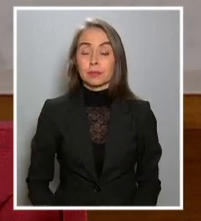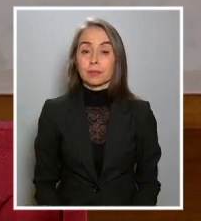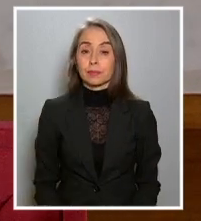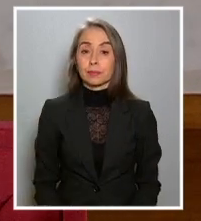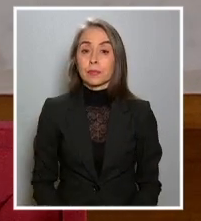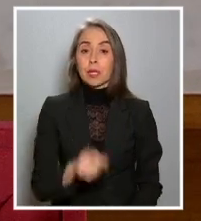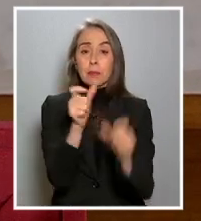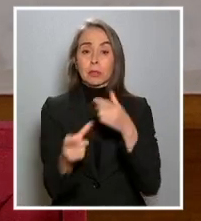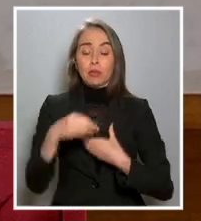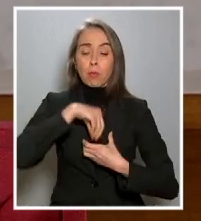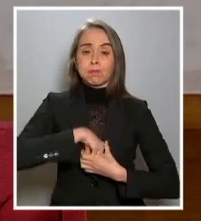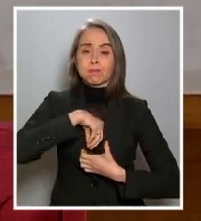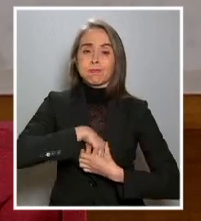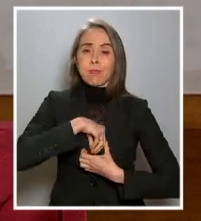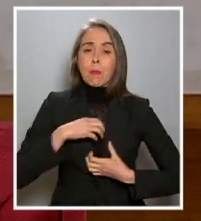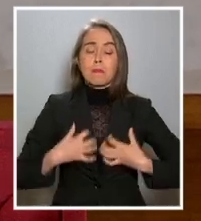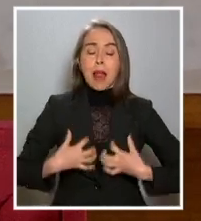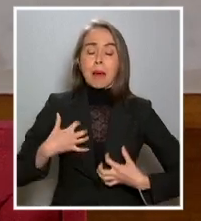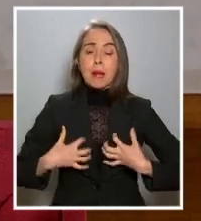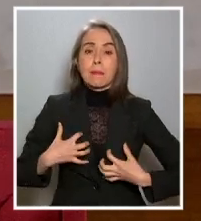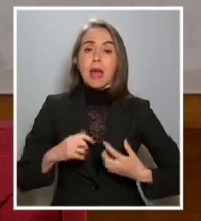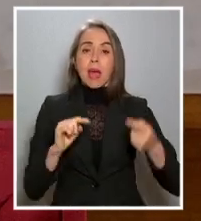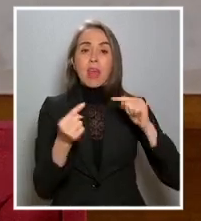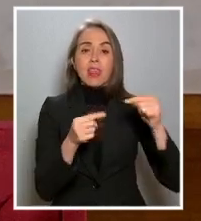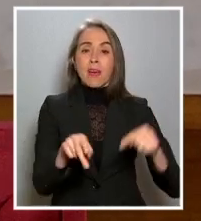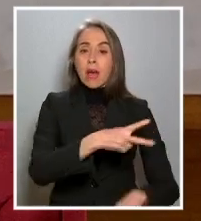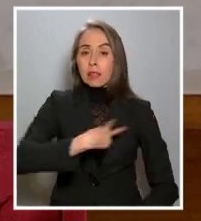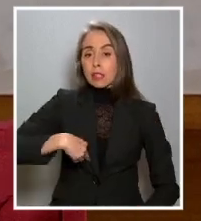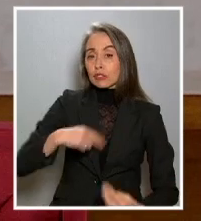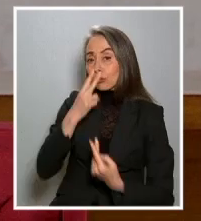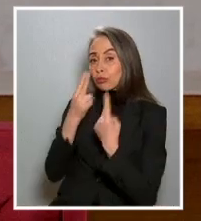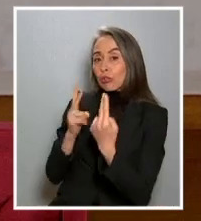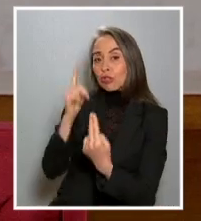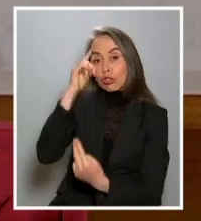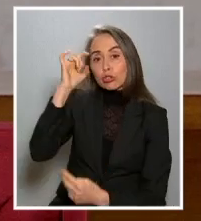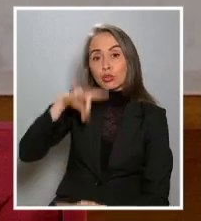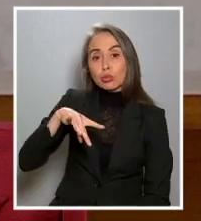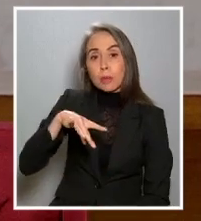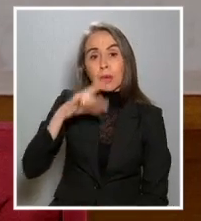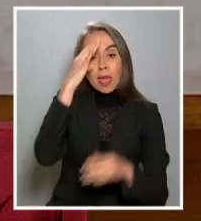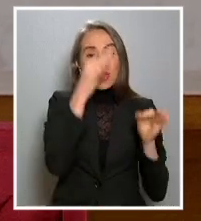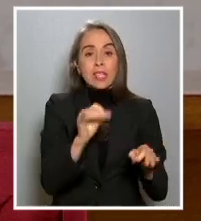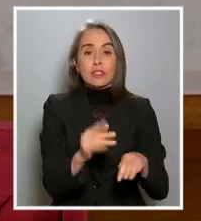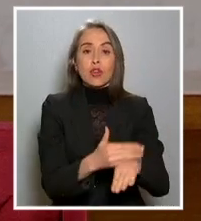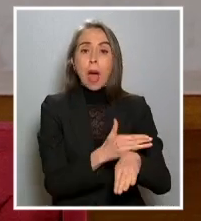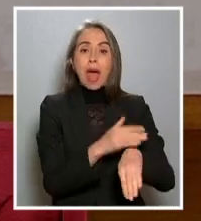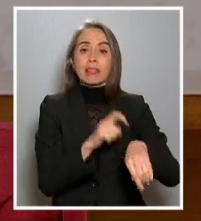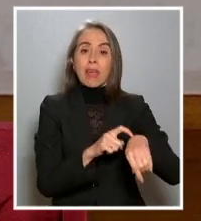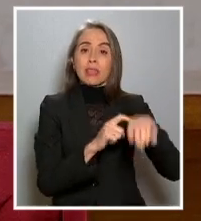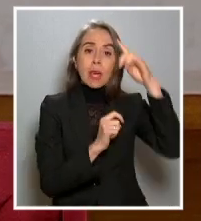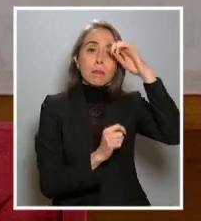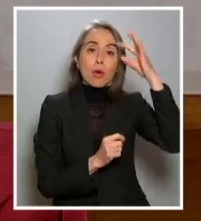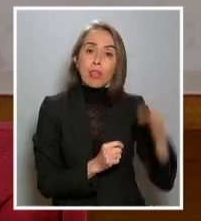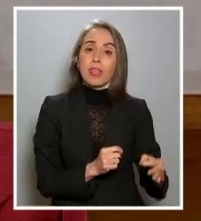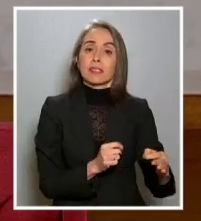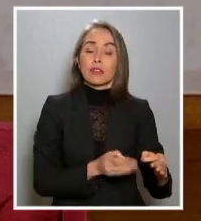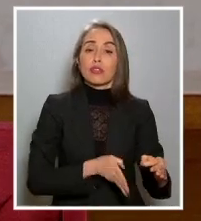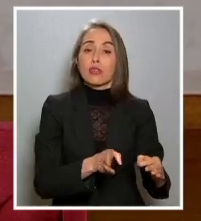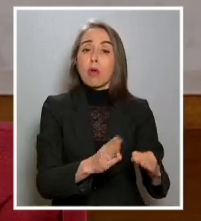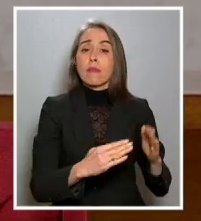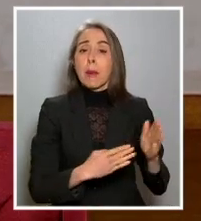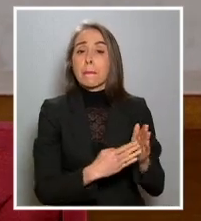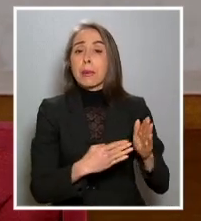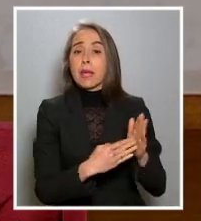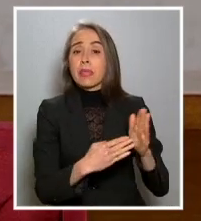2019. Malestares acumulados, debates que no supimos y decisiones que no se tomaron a tiempo y que siguen todavía